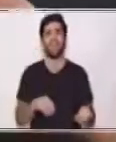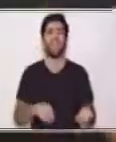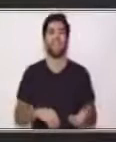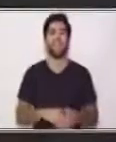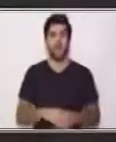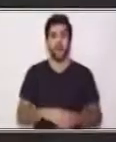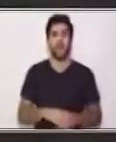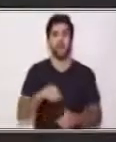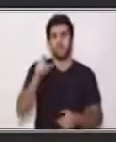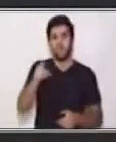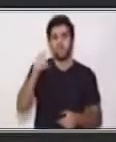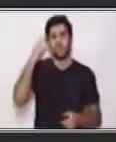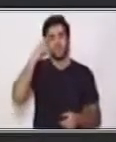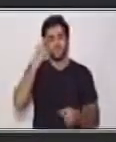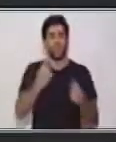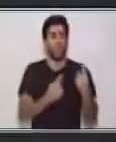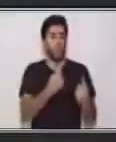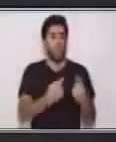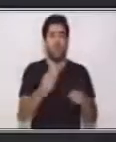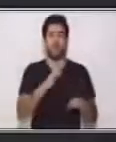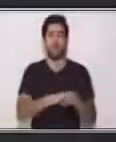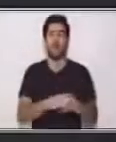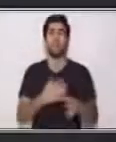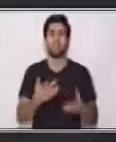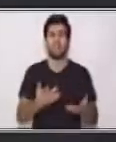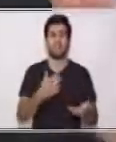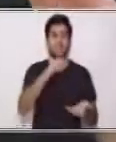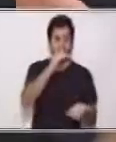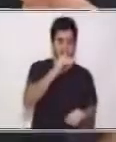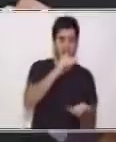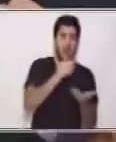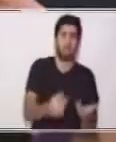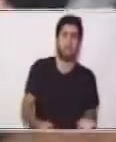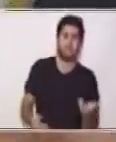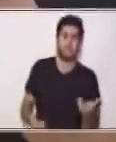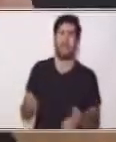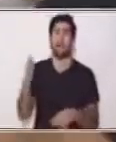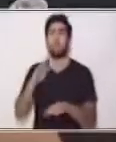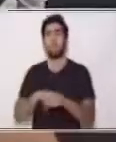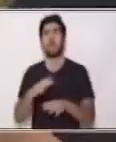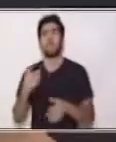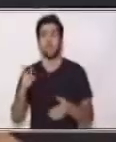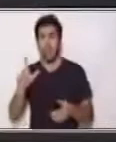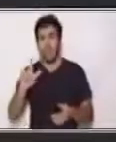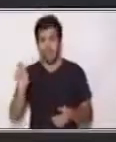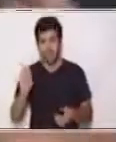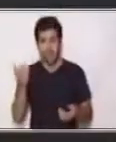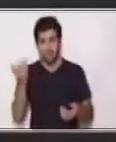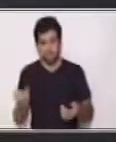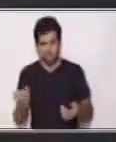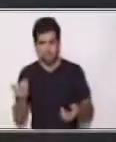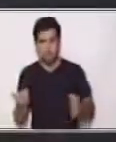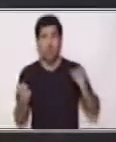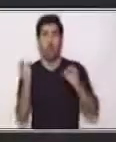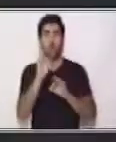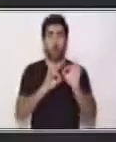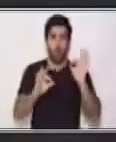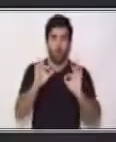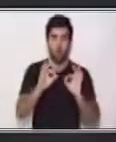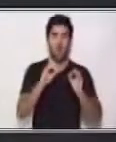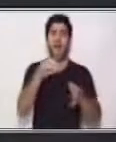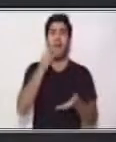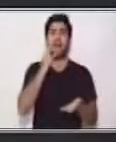Entonces, ¿cuál crees tú que tiene mayor tamaño? Mayor peso, perdón, ¿el lápiz o la bolsa de